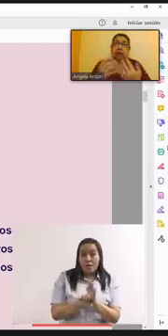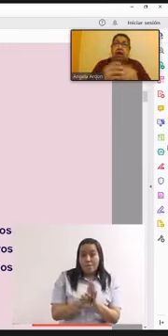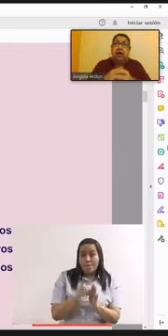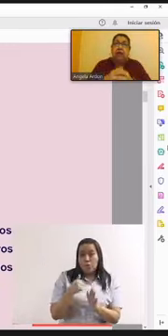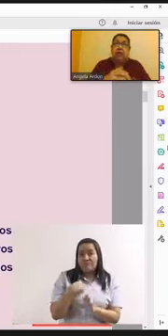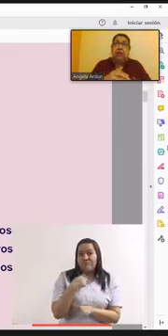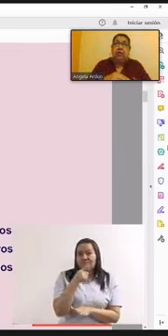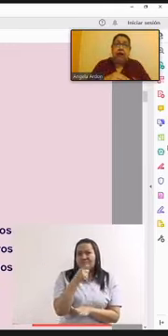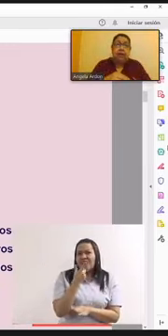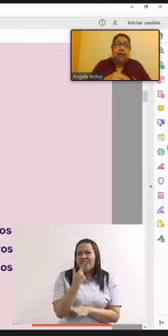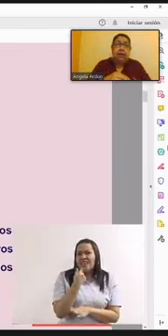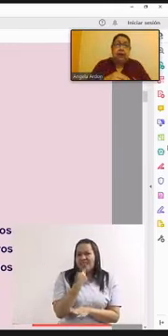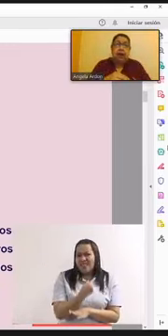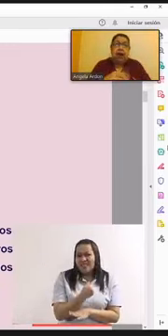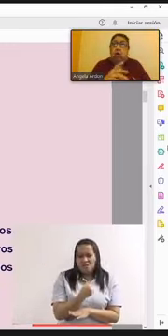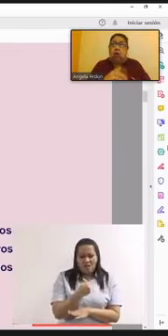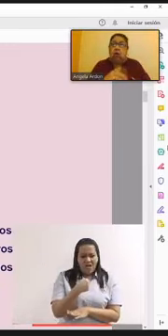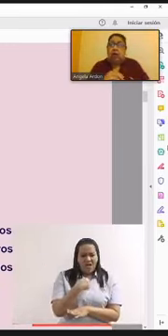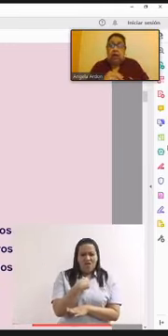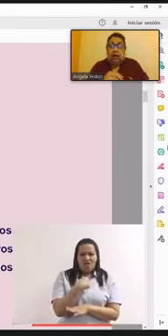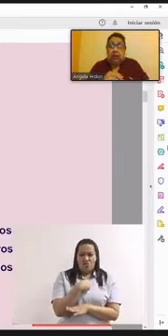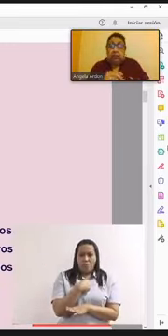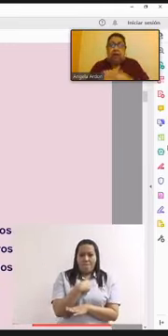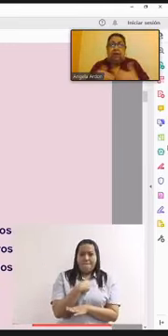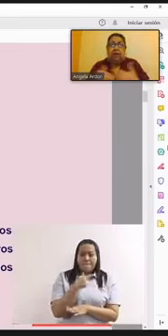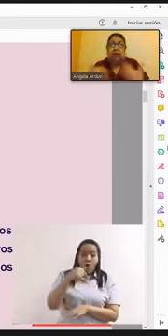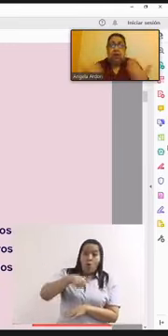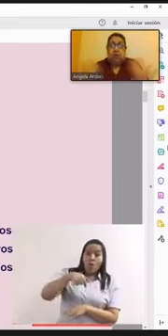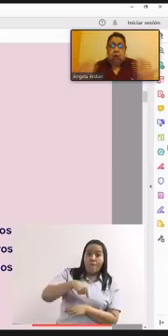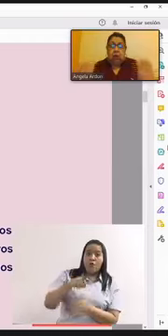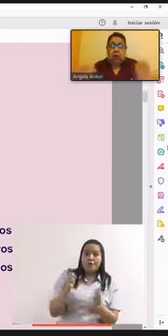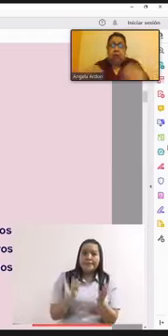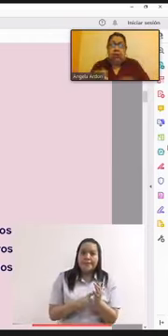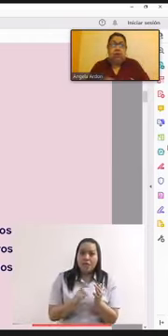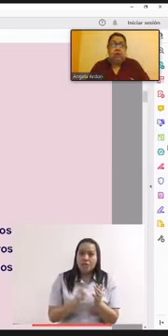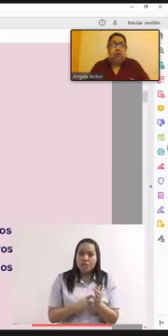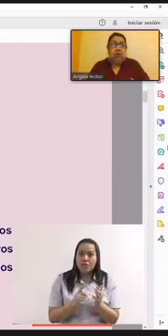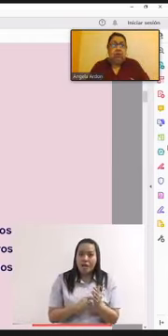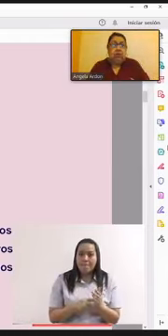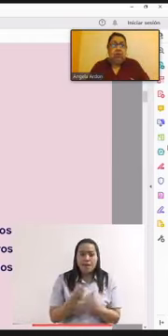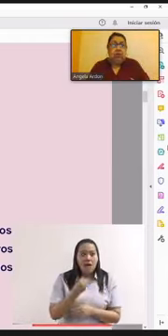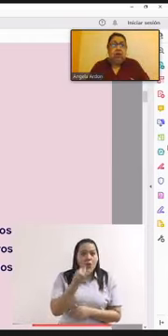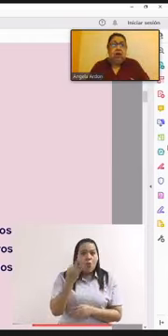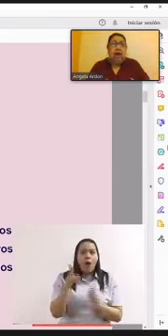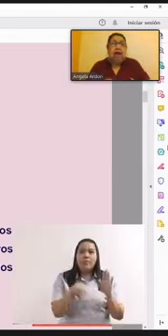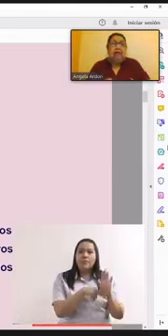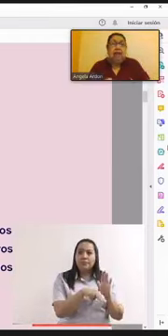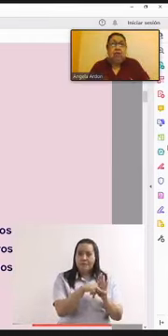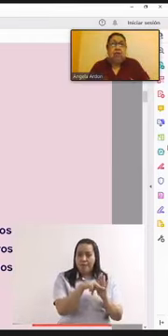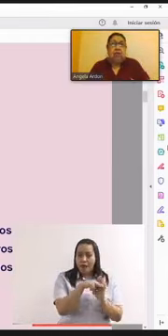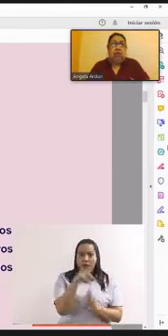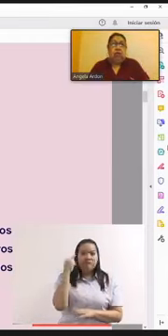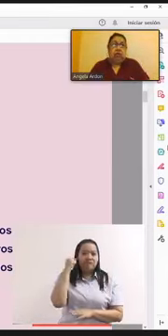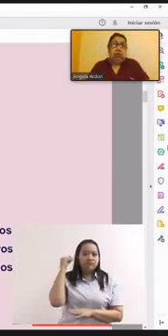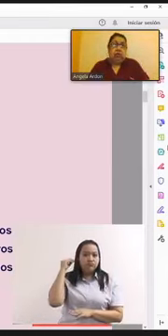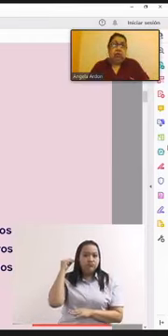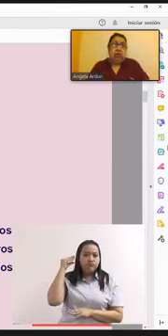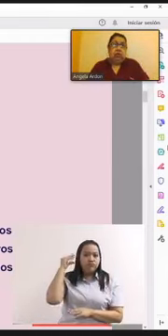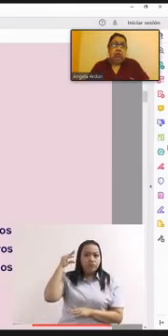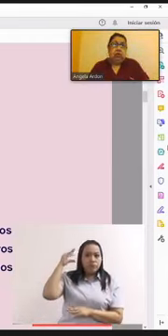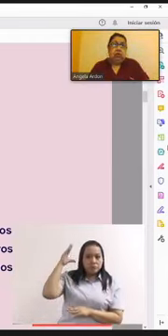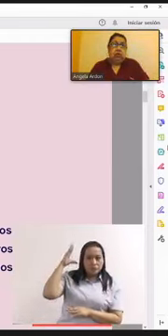hacerme un examen ahora para ver cuánto es mi nivel auditivo? ¿Hasta dónde estoy